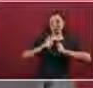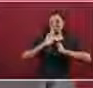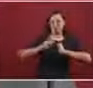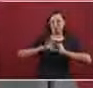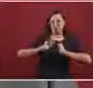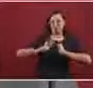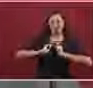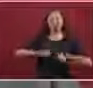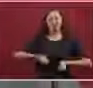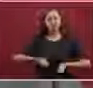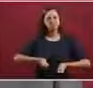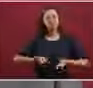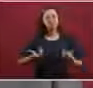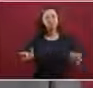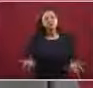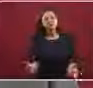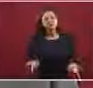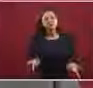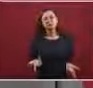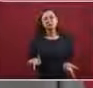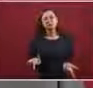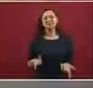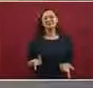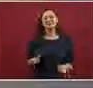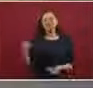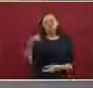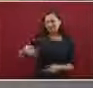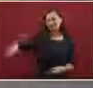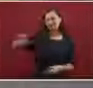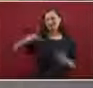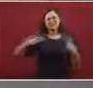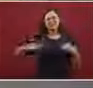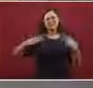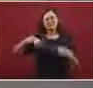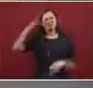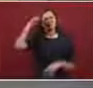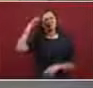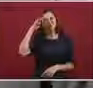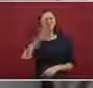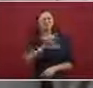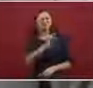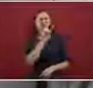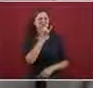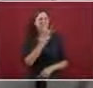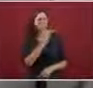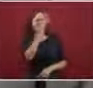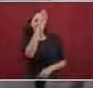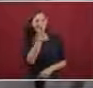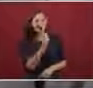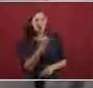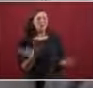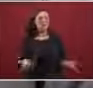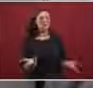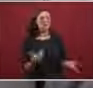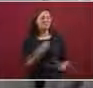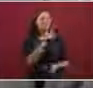posibilidad de decir, no estamos de acuerdo y ya no